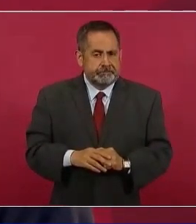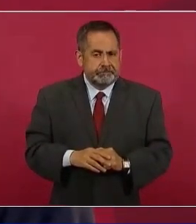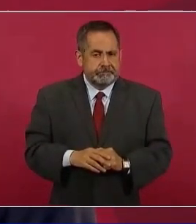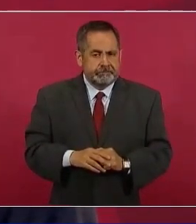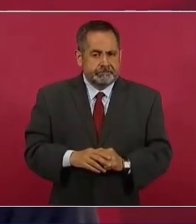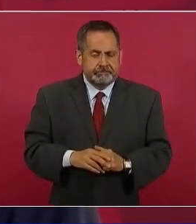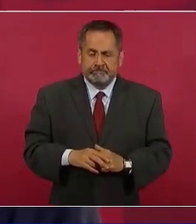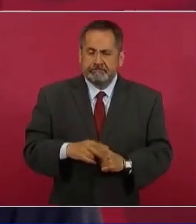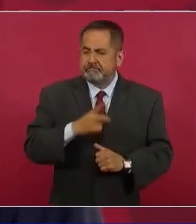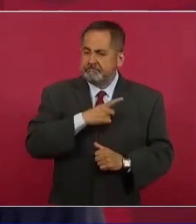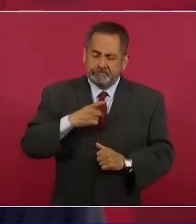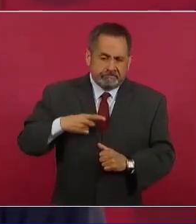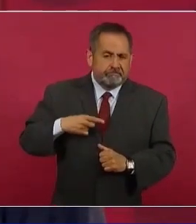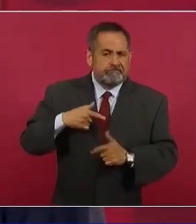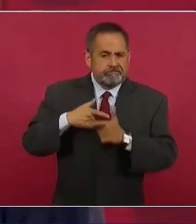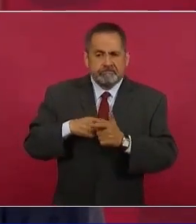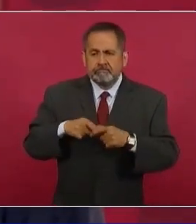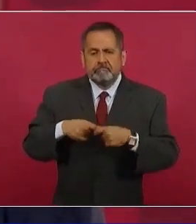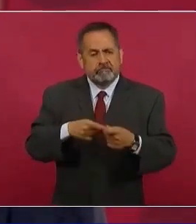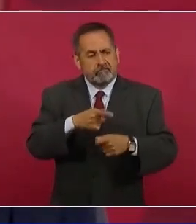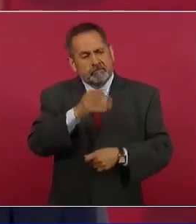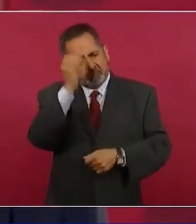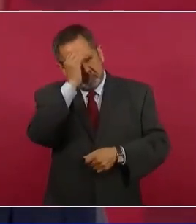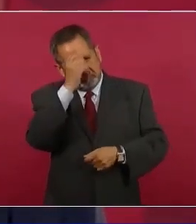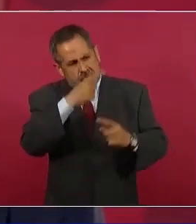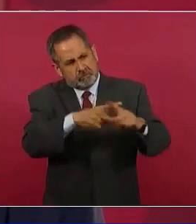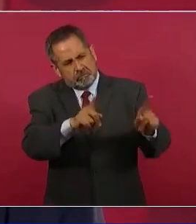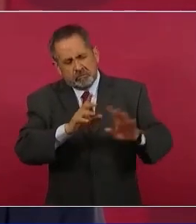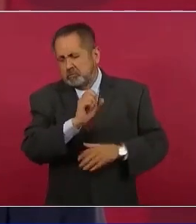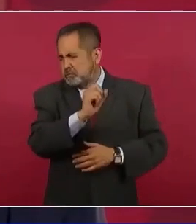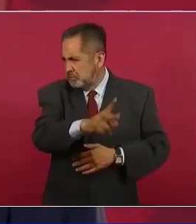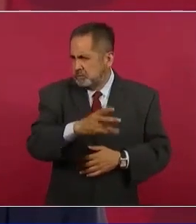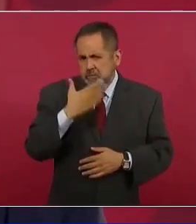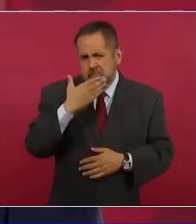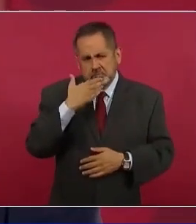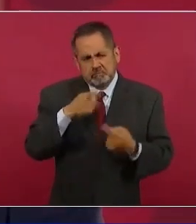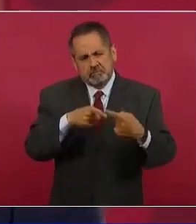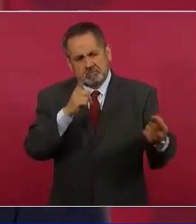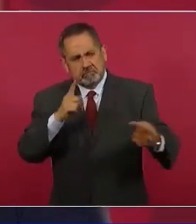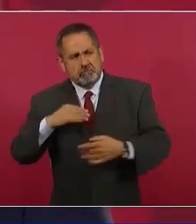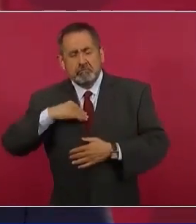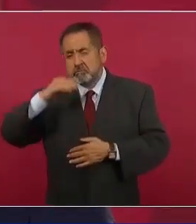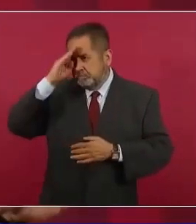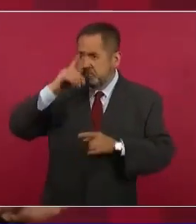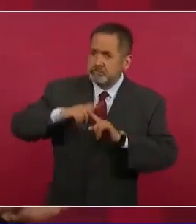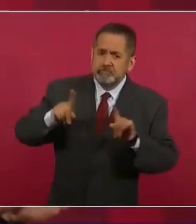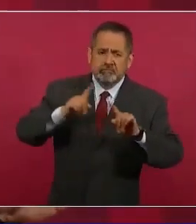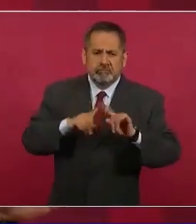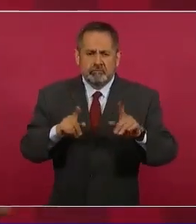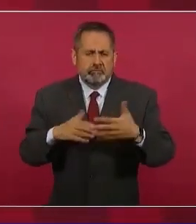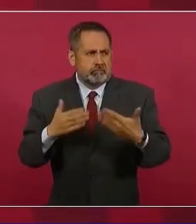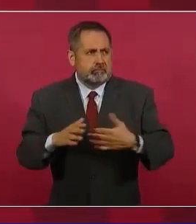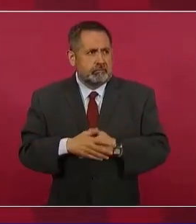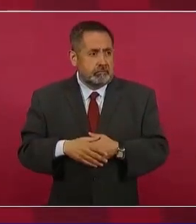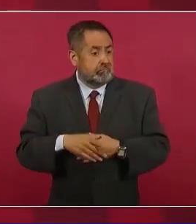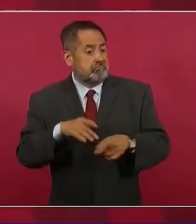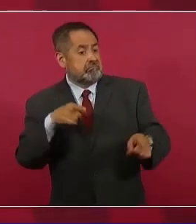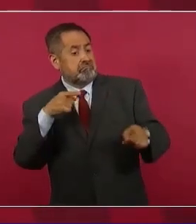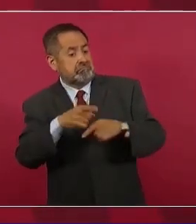de garantizar el derecho a disentir y cero